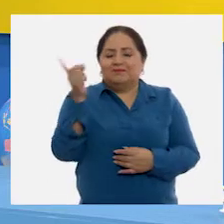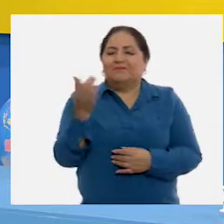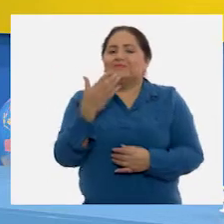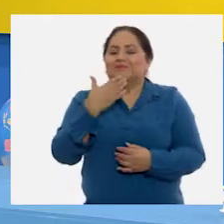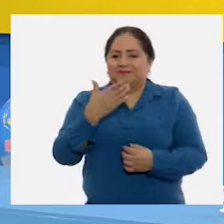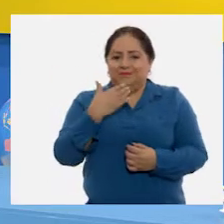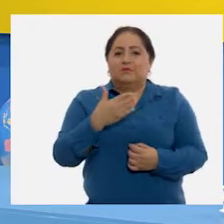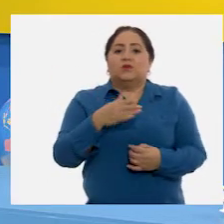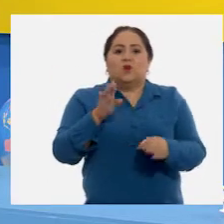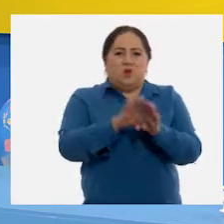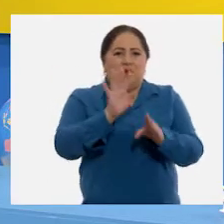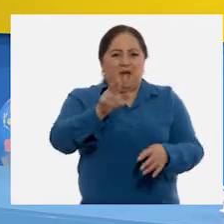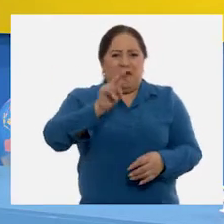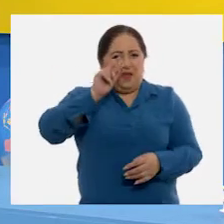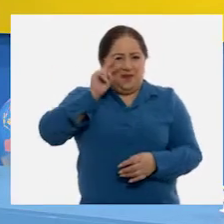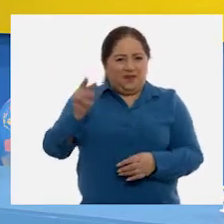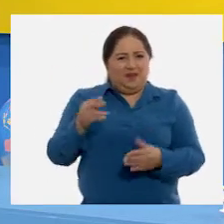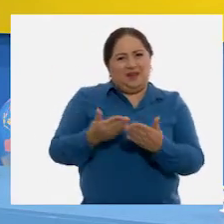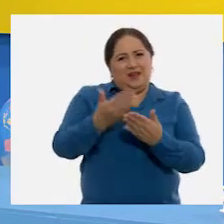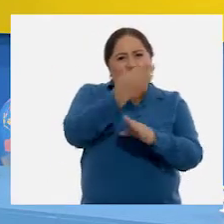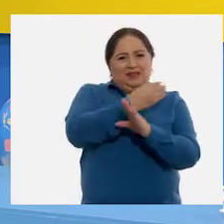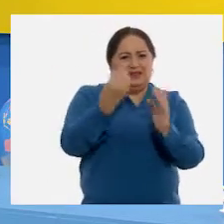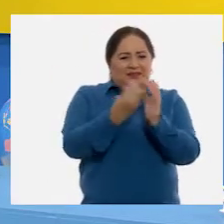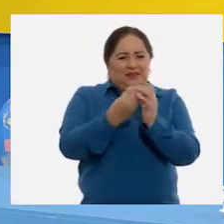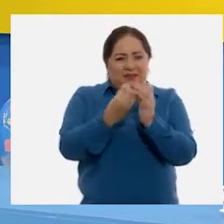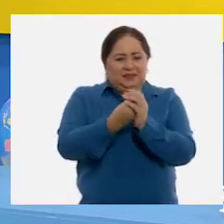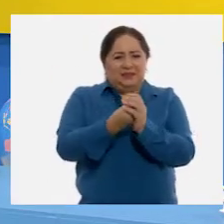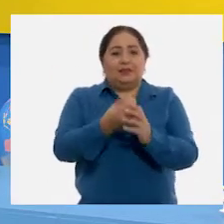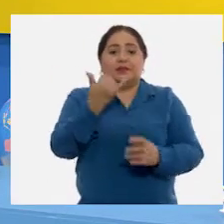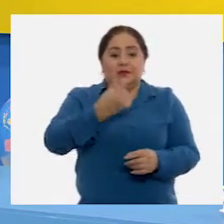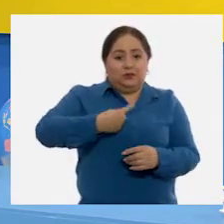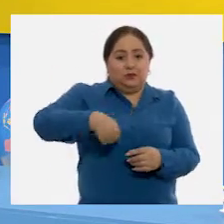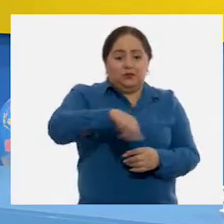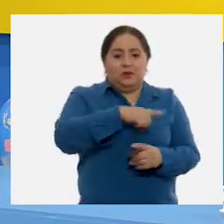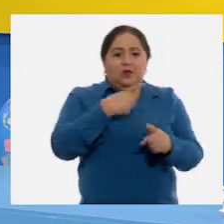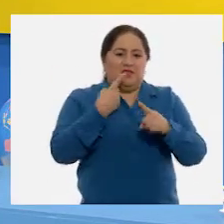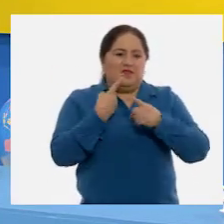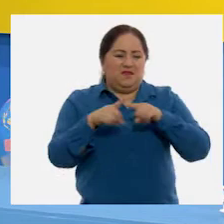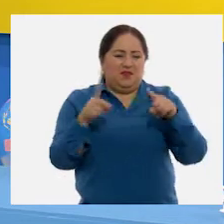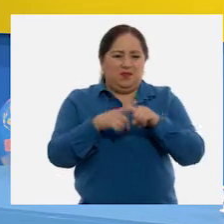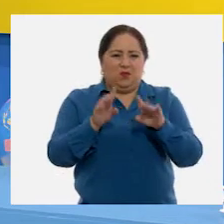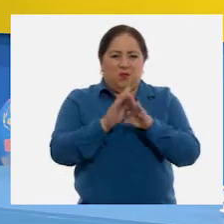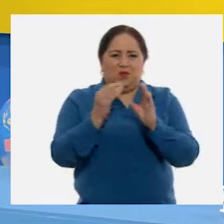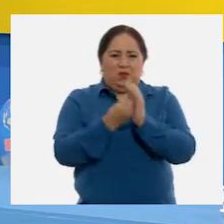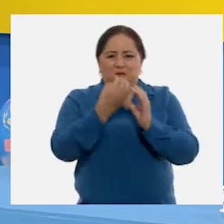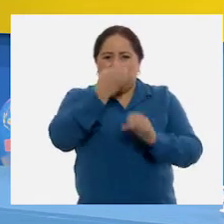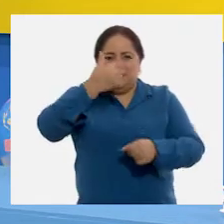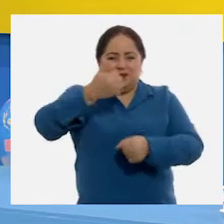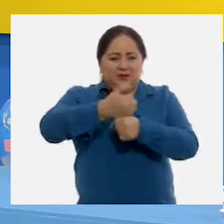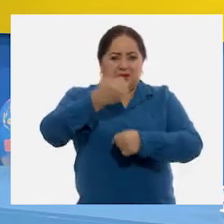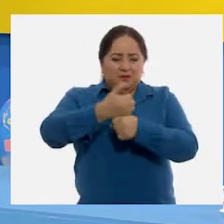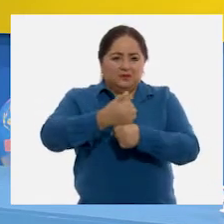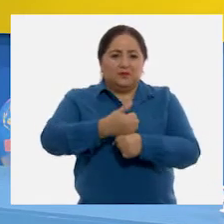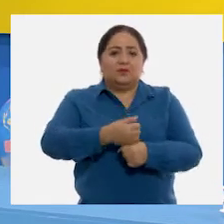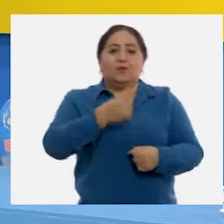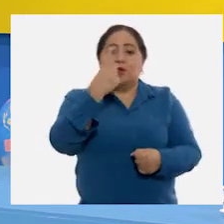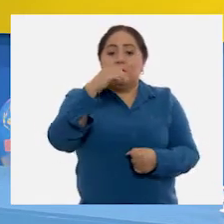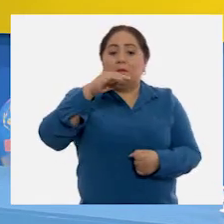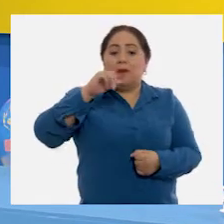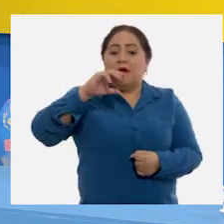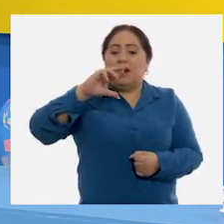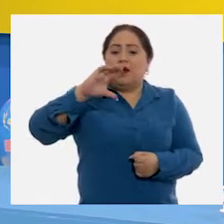María. Como han visto en grados anteriores y nosotros en diversos momentos del curso de 6º grado, un